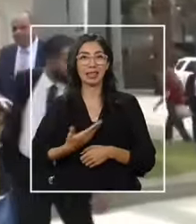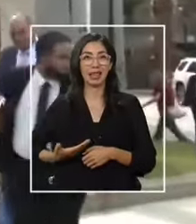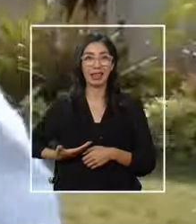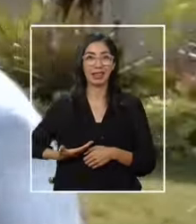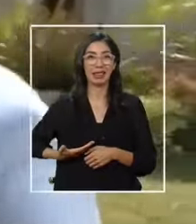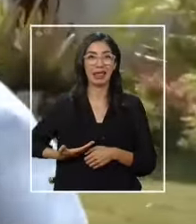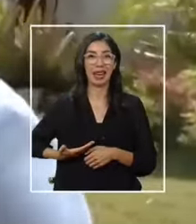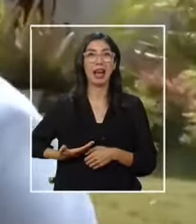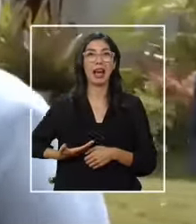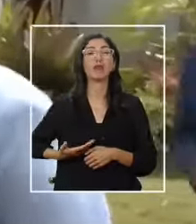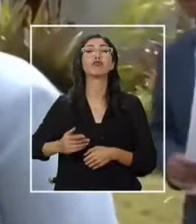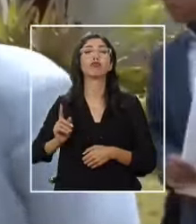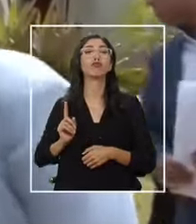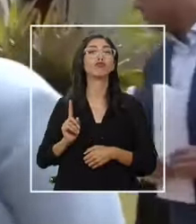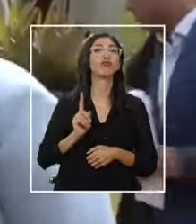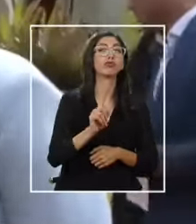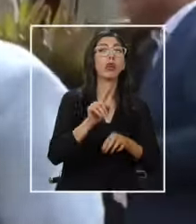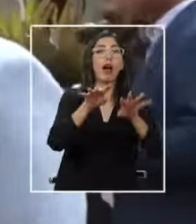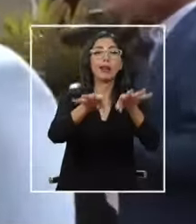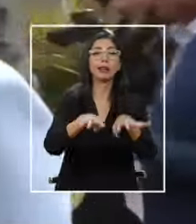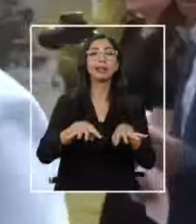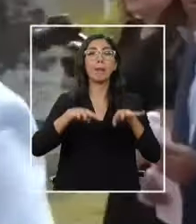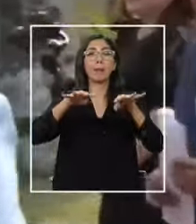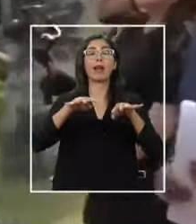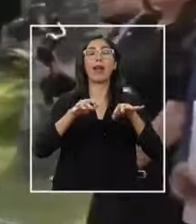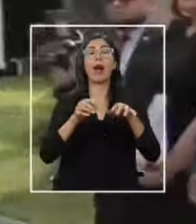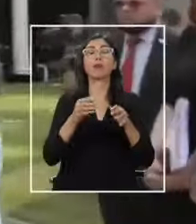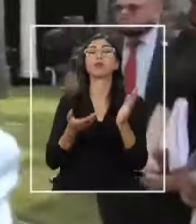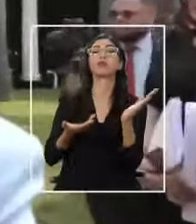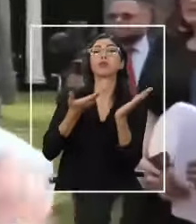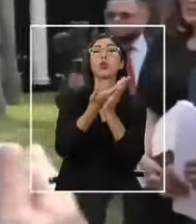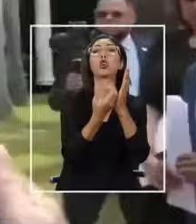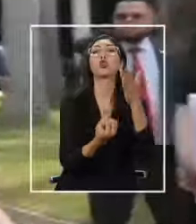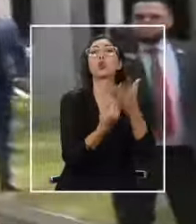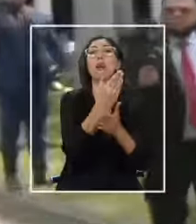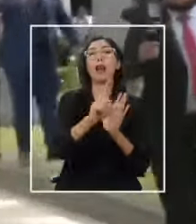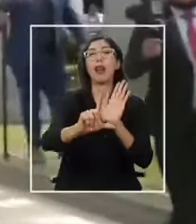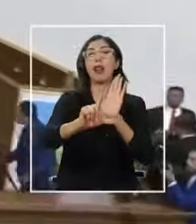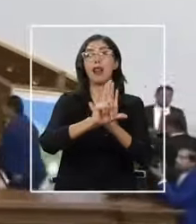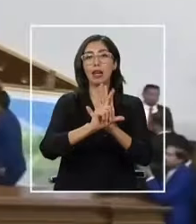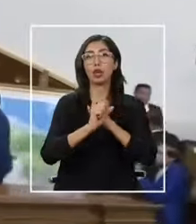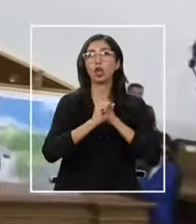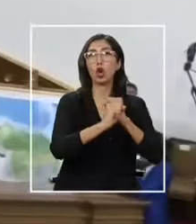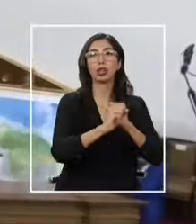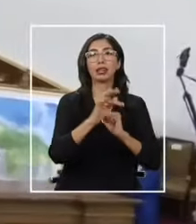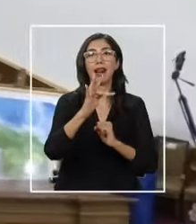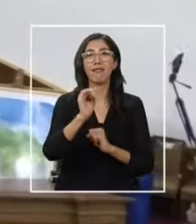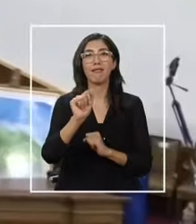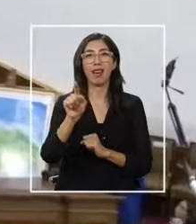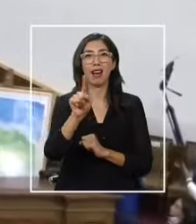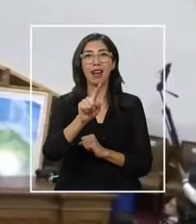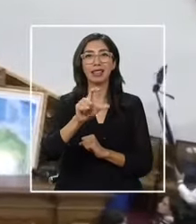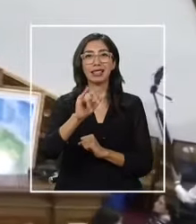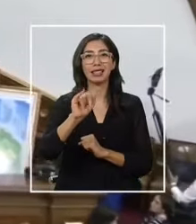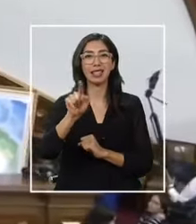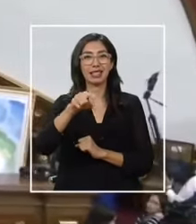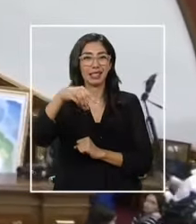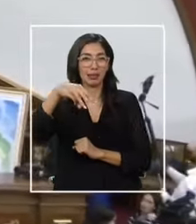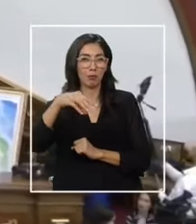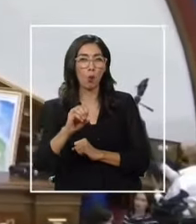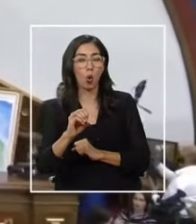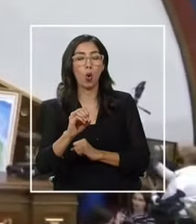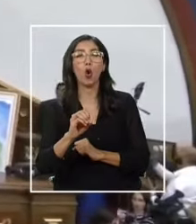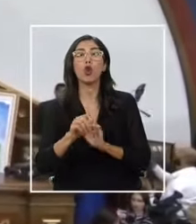Rodríguez llegó a la Asamblea General de Venezuela la nueva ley titulada Contra el fascismo, neofascismo y expresiones similares.